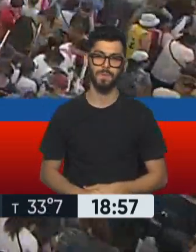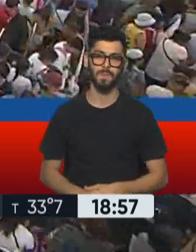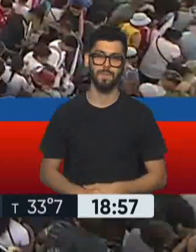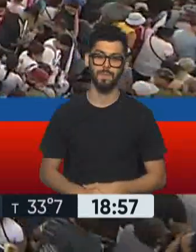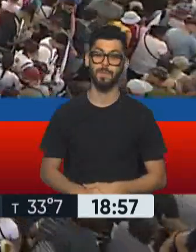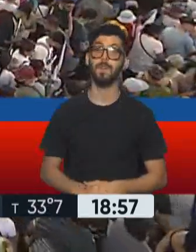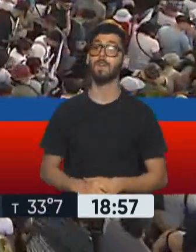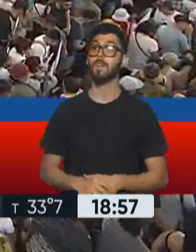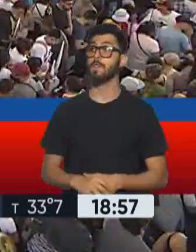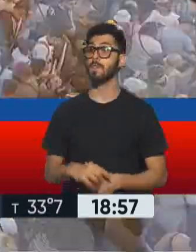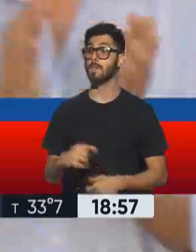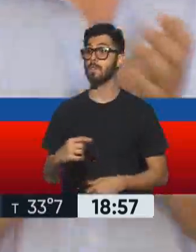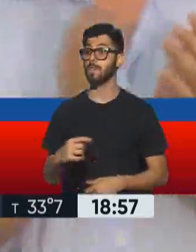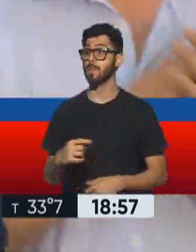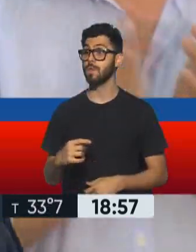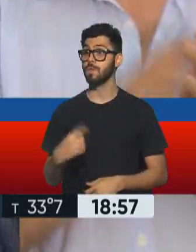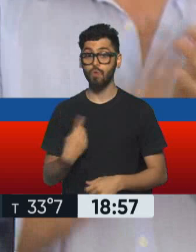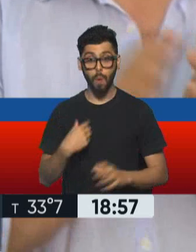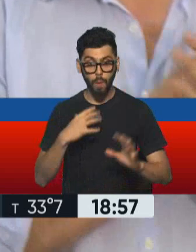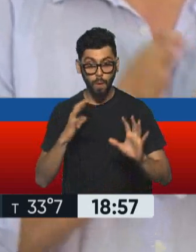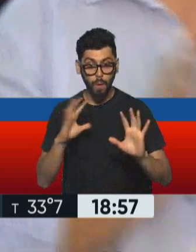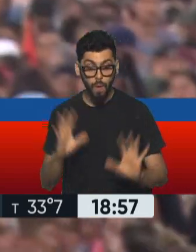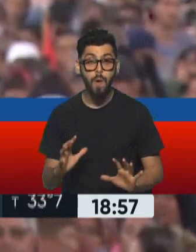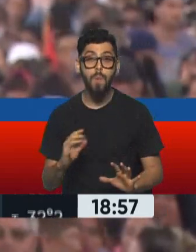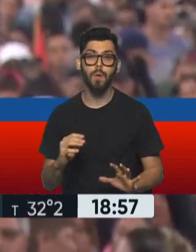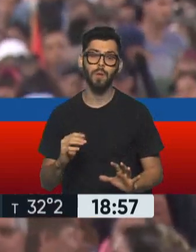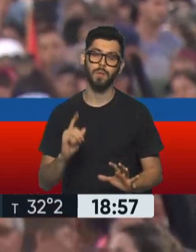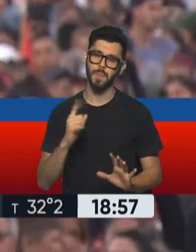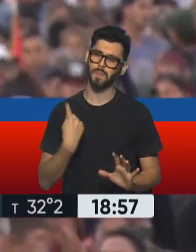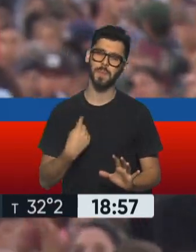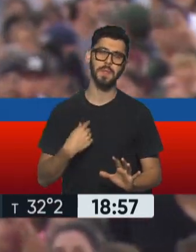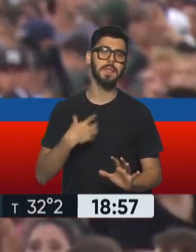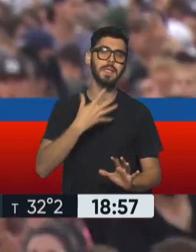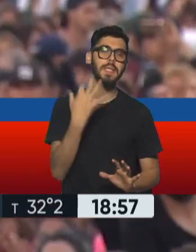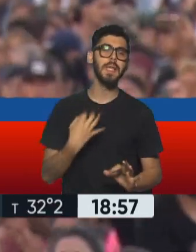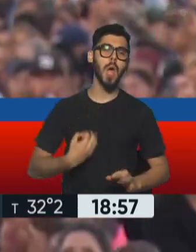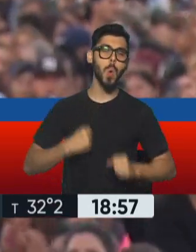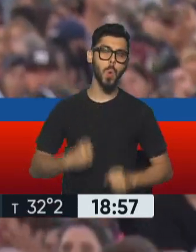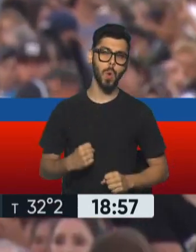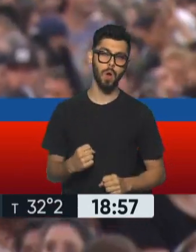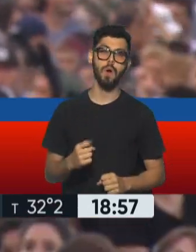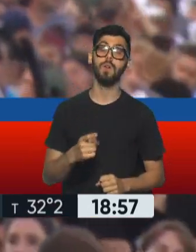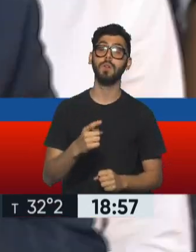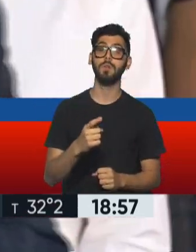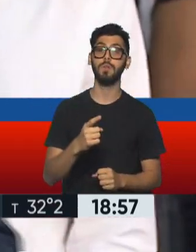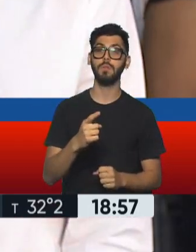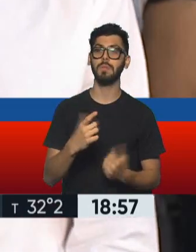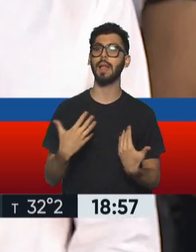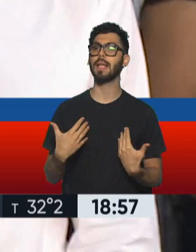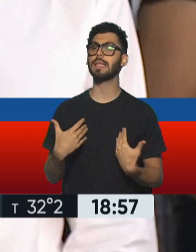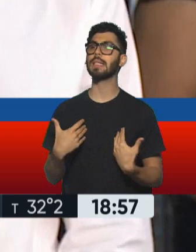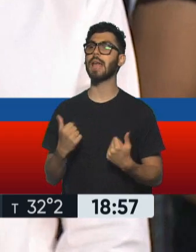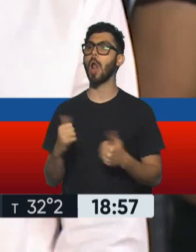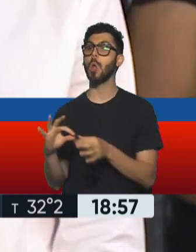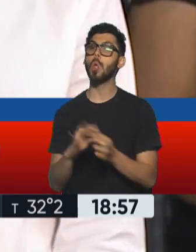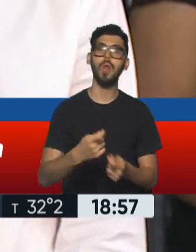Y lo hicimos porque además estamos convencidos de que la salud no es cosa de los mercados.